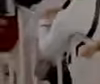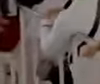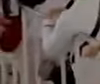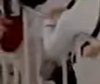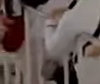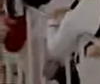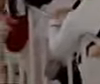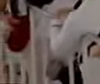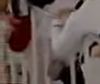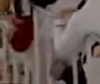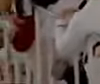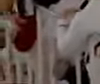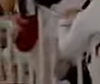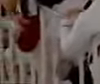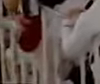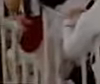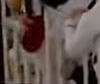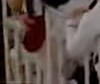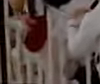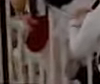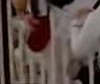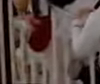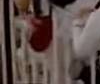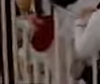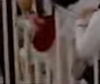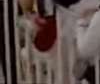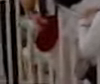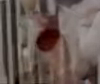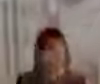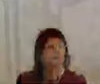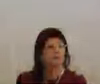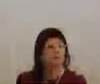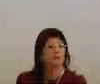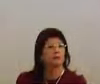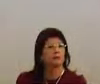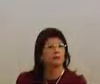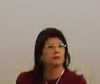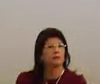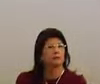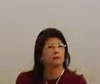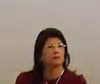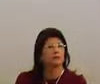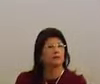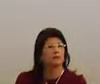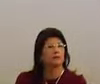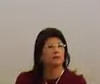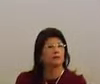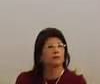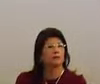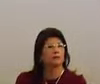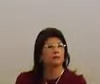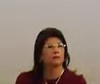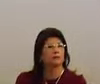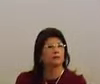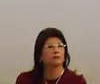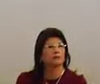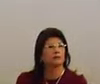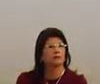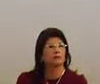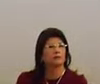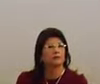eso decía yo, ¿cómo recibimos aquí? Ya no hablo más. ¿Cómo recibimos a la futura presidenta de